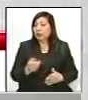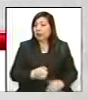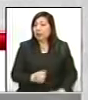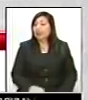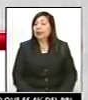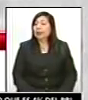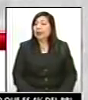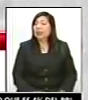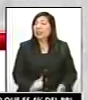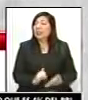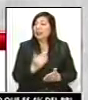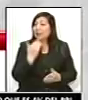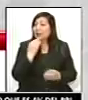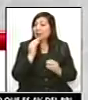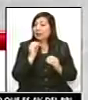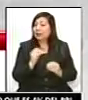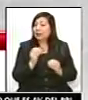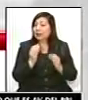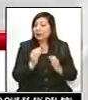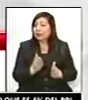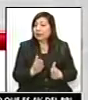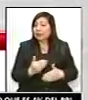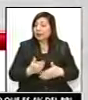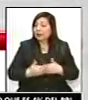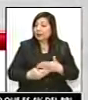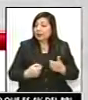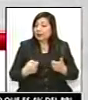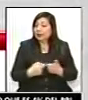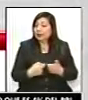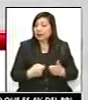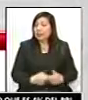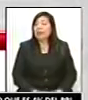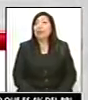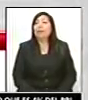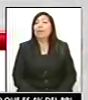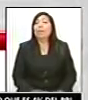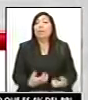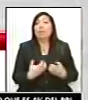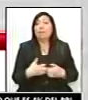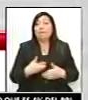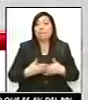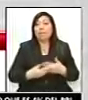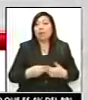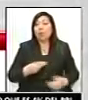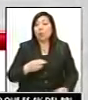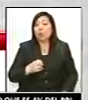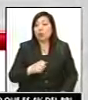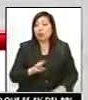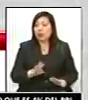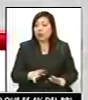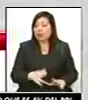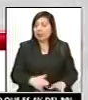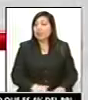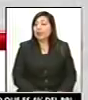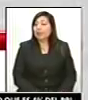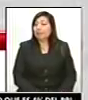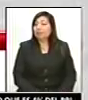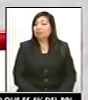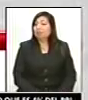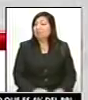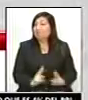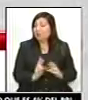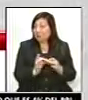074-2009-EM, que otorgó la concesión definitiva de generación de energía eléctrica a la empresa de generación Huallaga S.A.